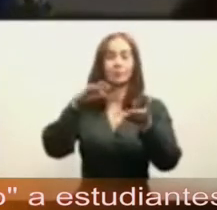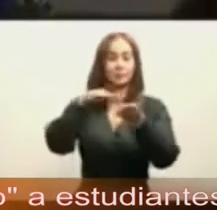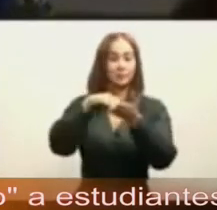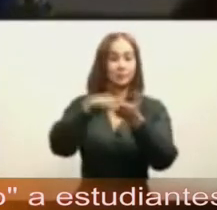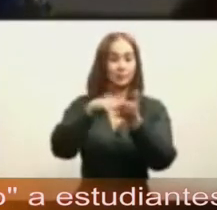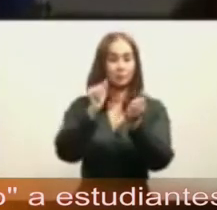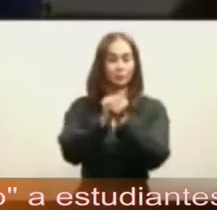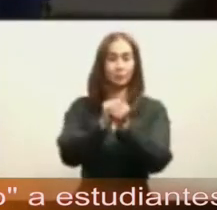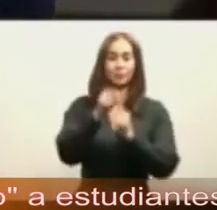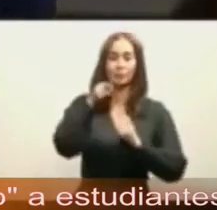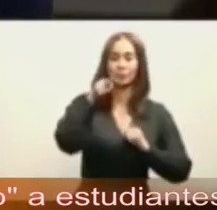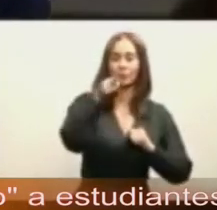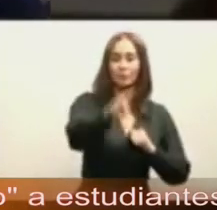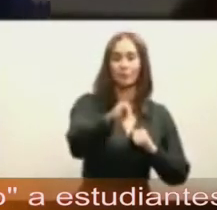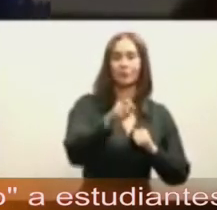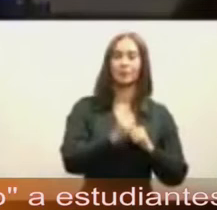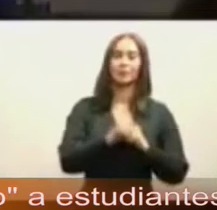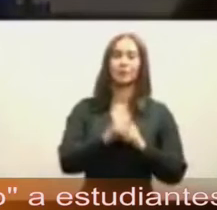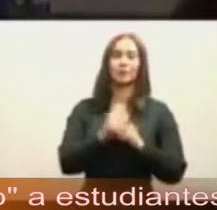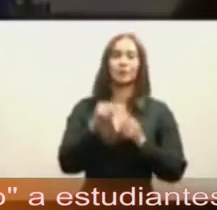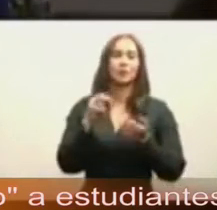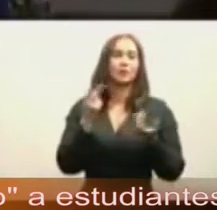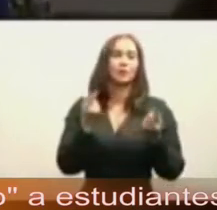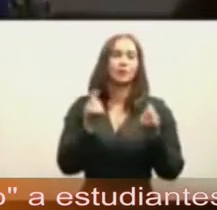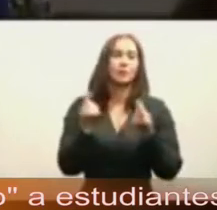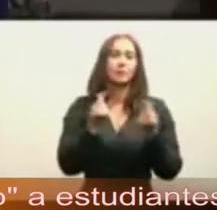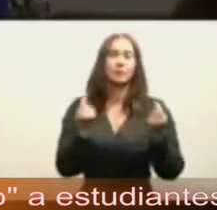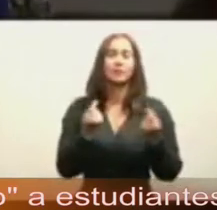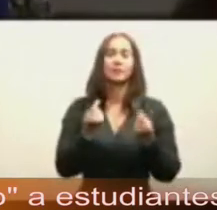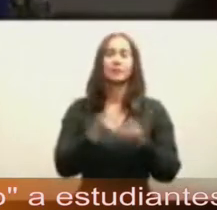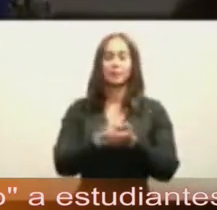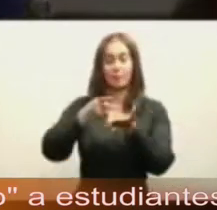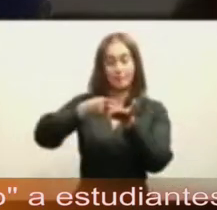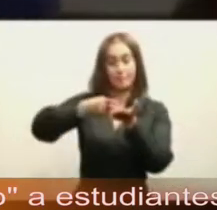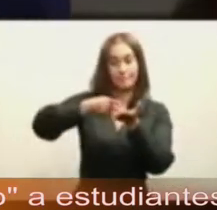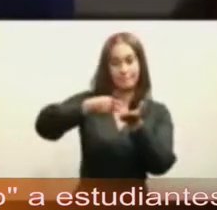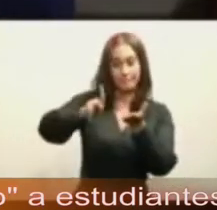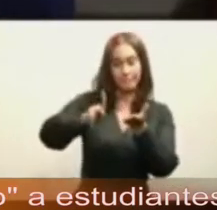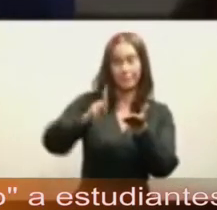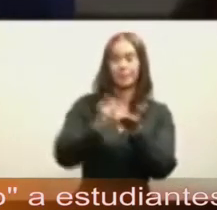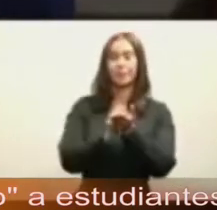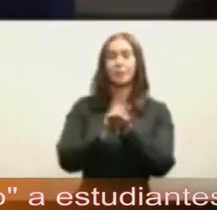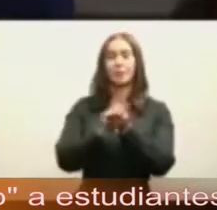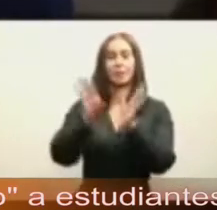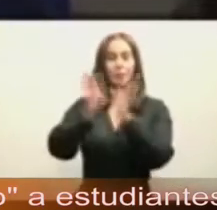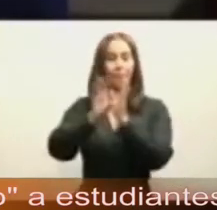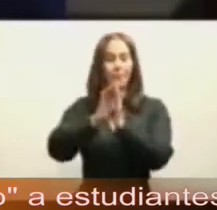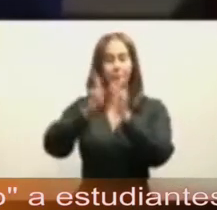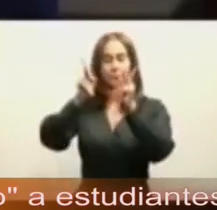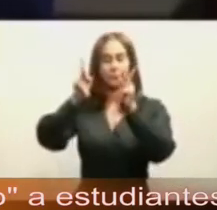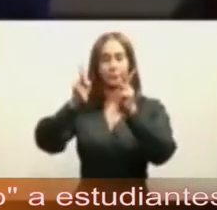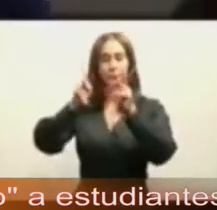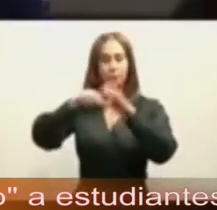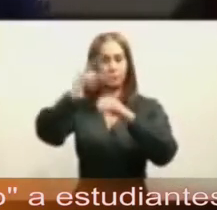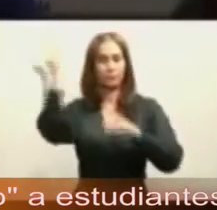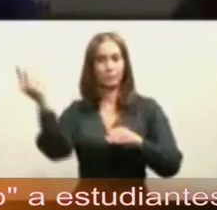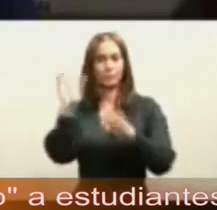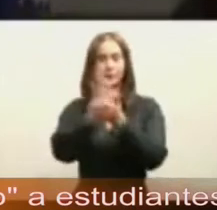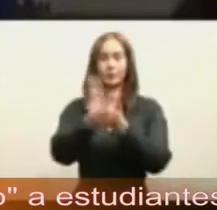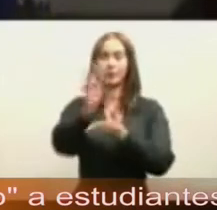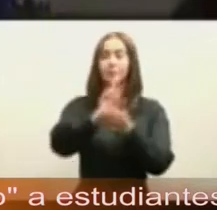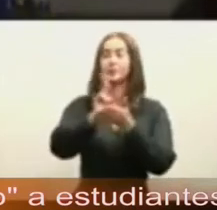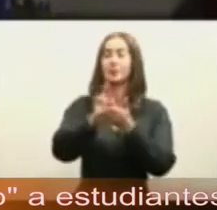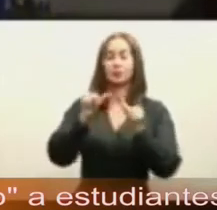cerca del 42 por ciento de estos unos 33 mil calificaron para recibir el bono dado que se